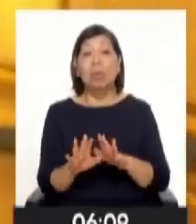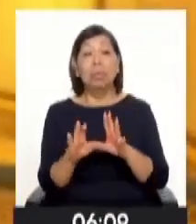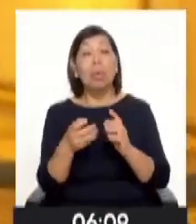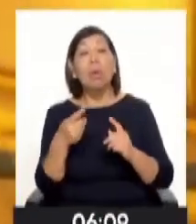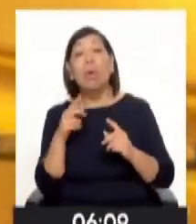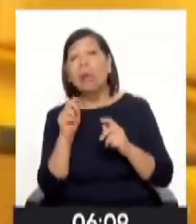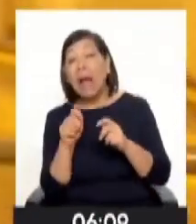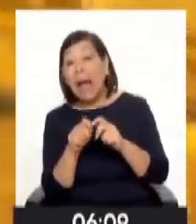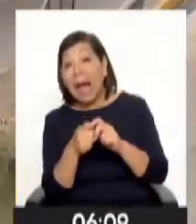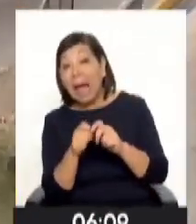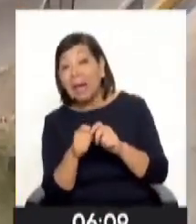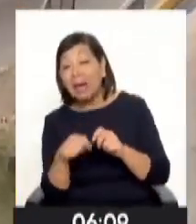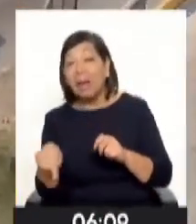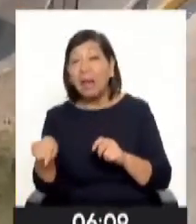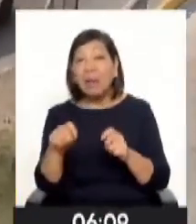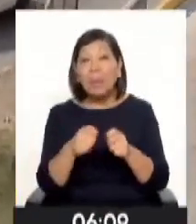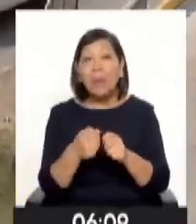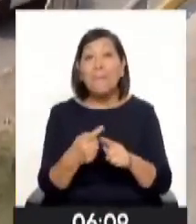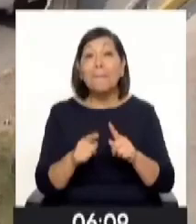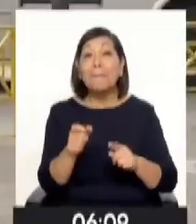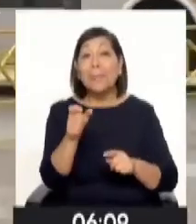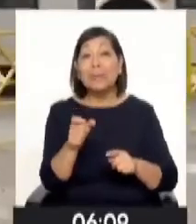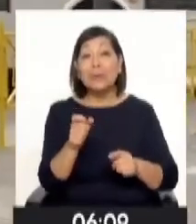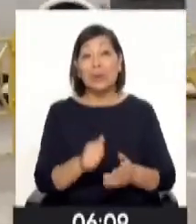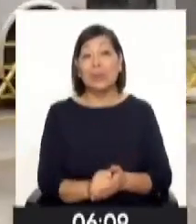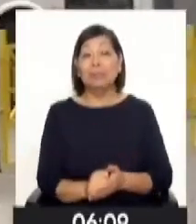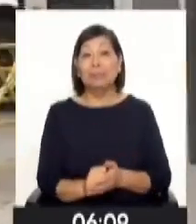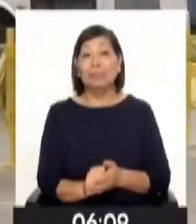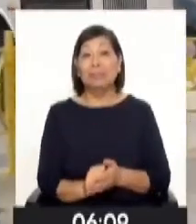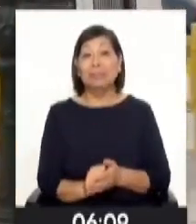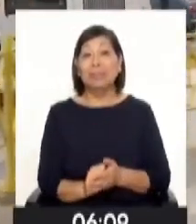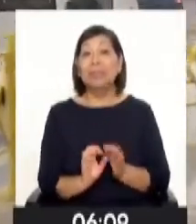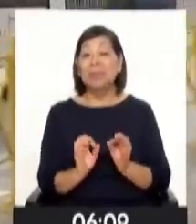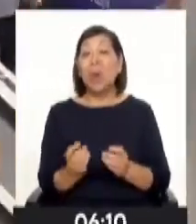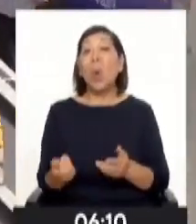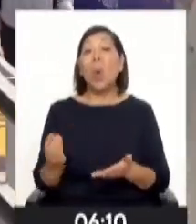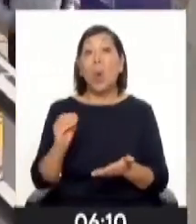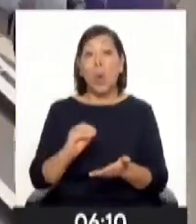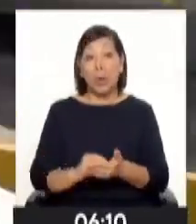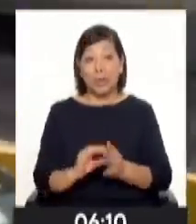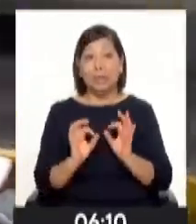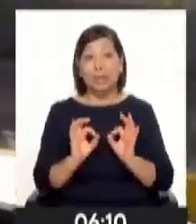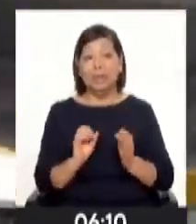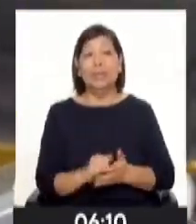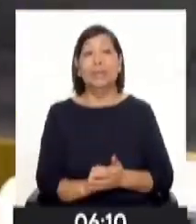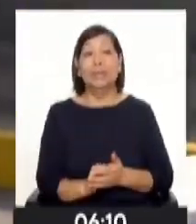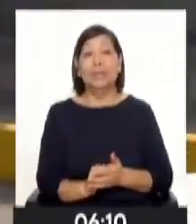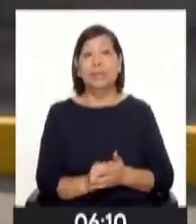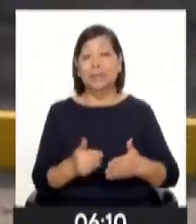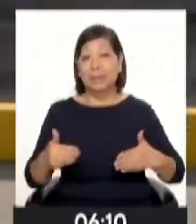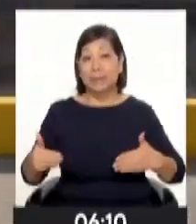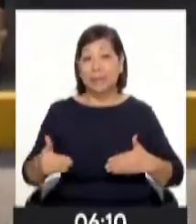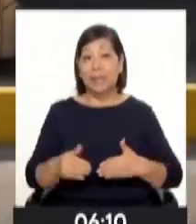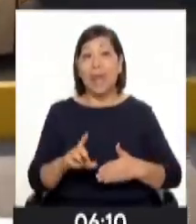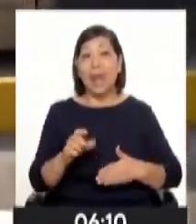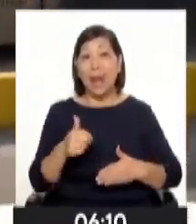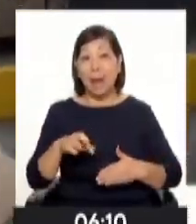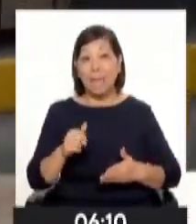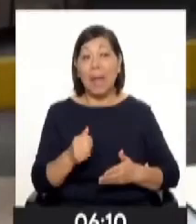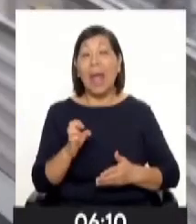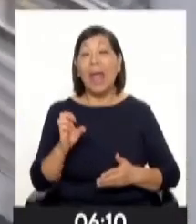evaluación técnica y atendiendo el pedido de los usuarios. El regular C retomará su recorrido por las avenidas Lampa